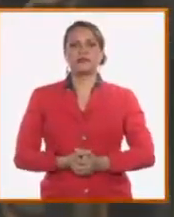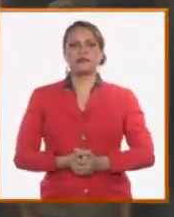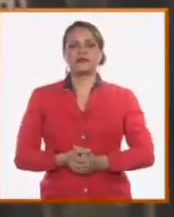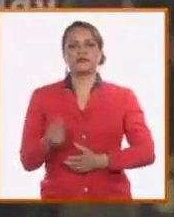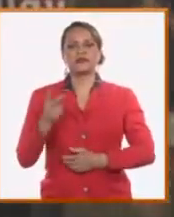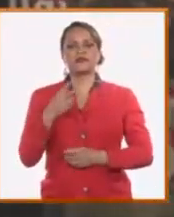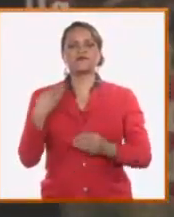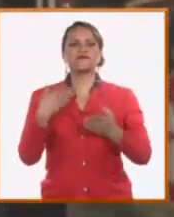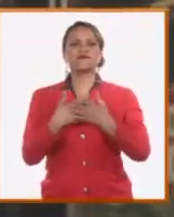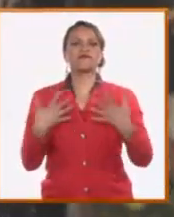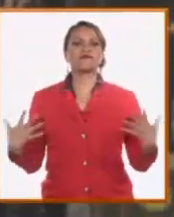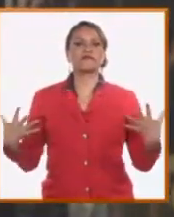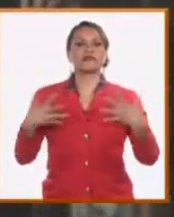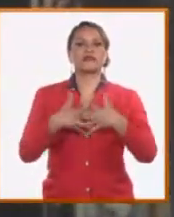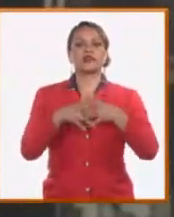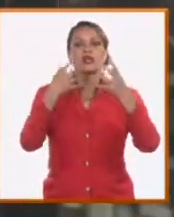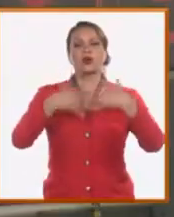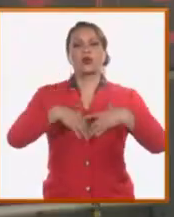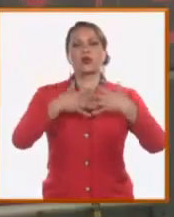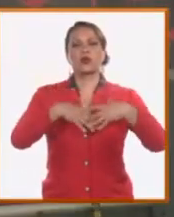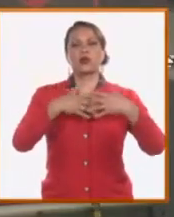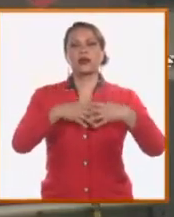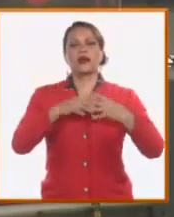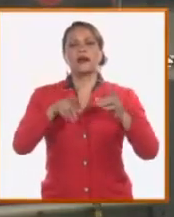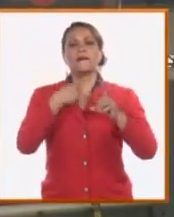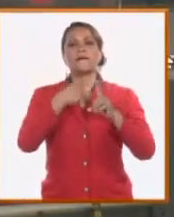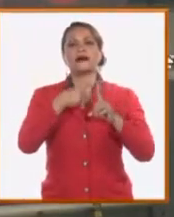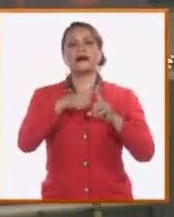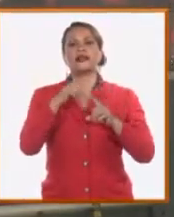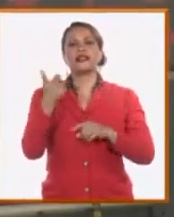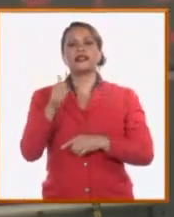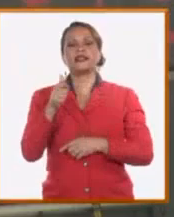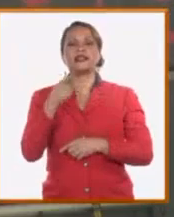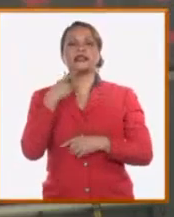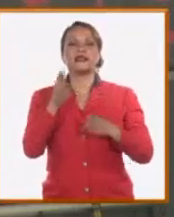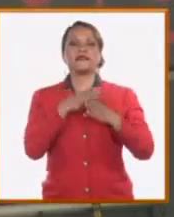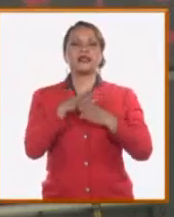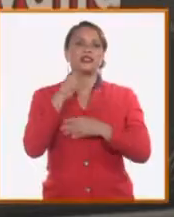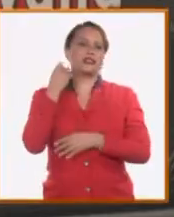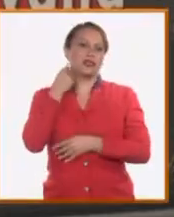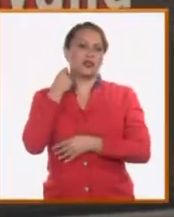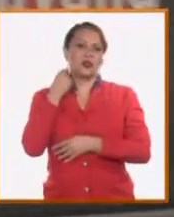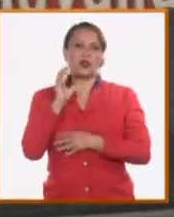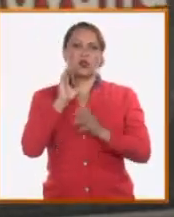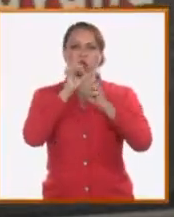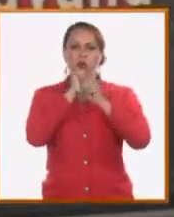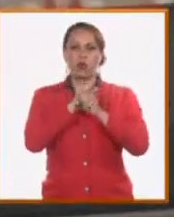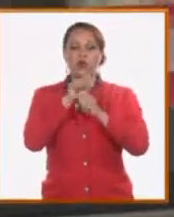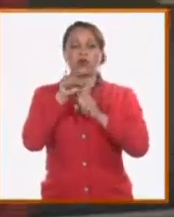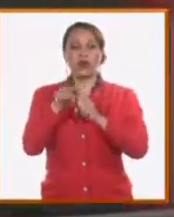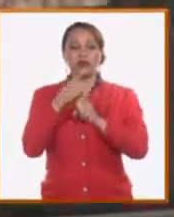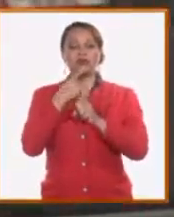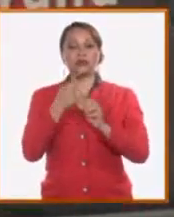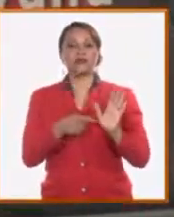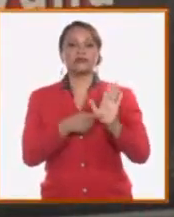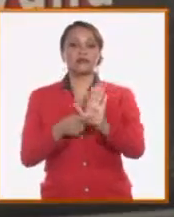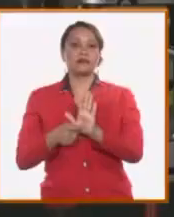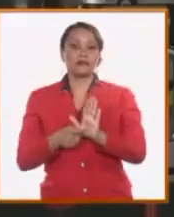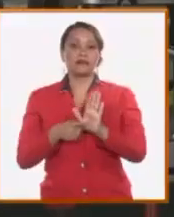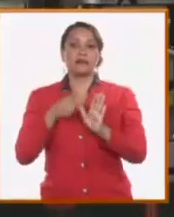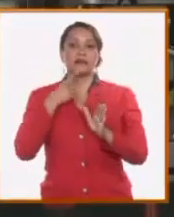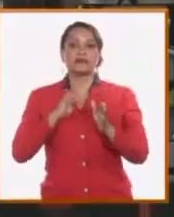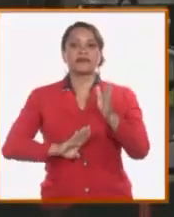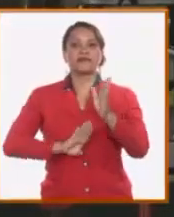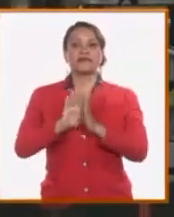Pernod Ricard, esta planta produce hoy más de 10 surtidos de rones oscuros y es un paradigma en materia de sostenibilidad